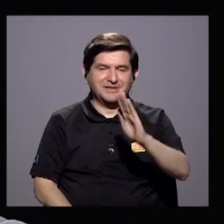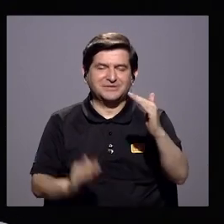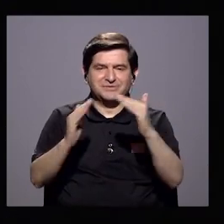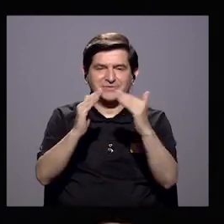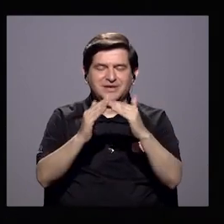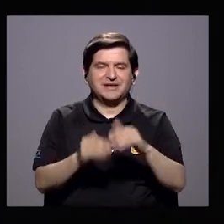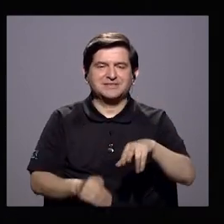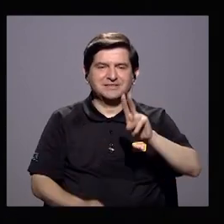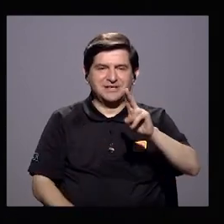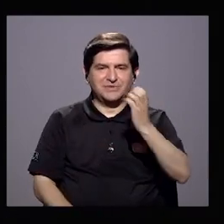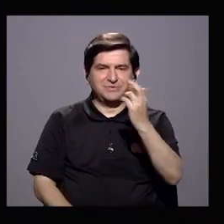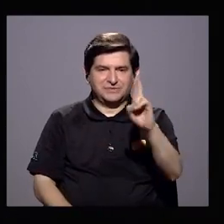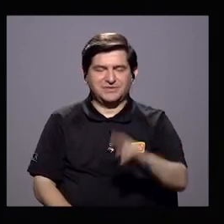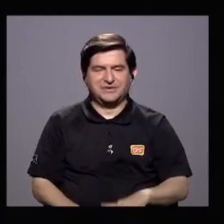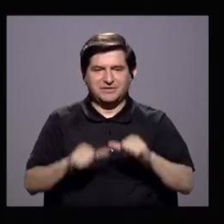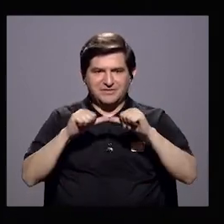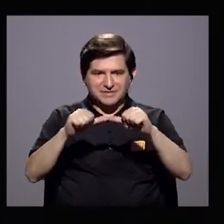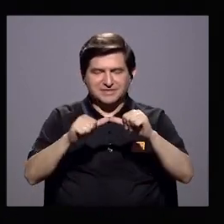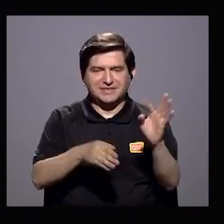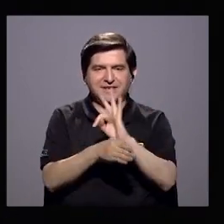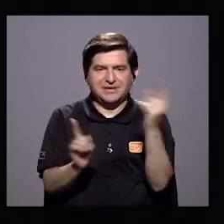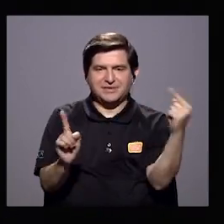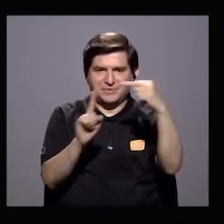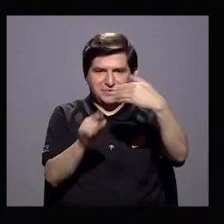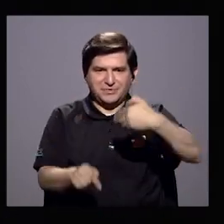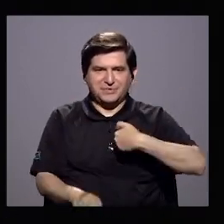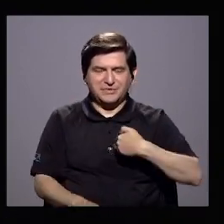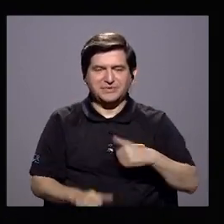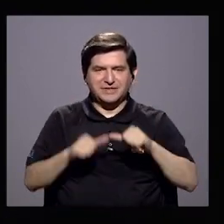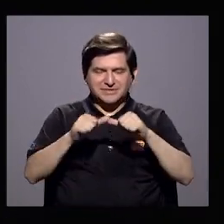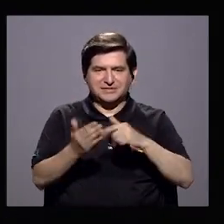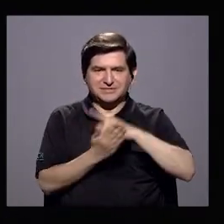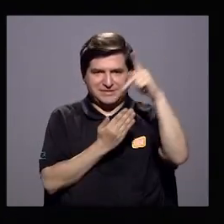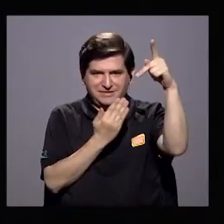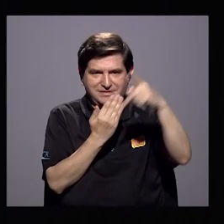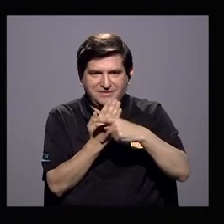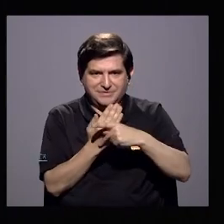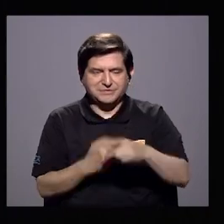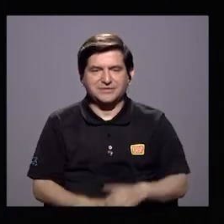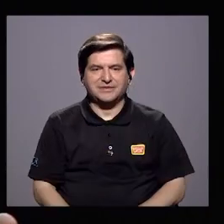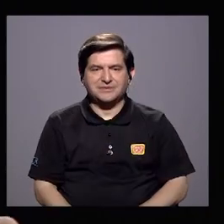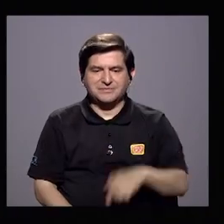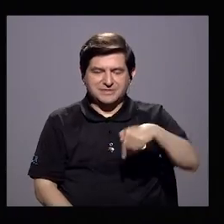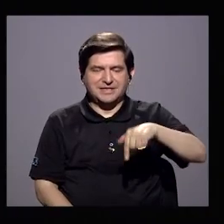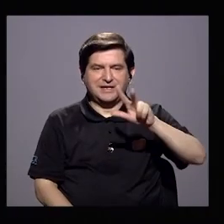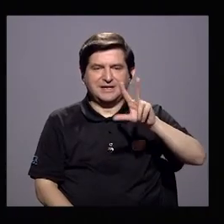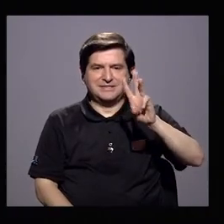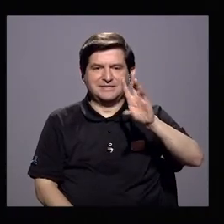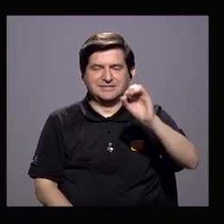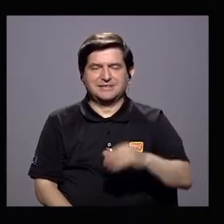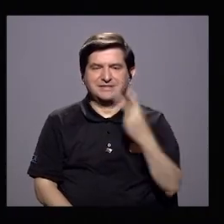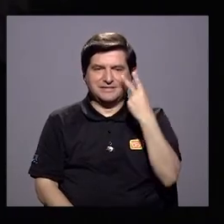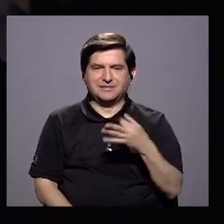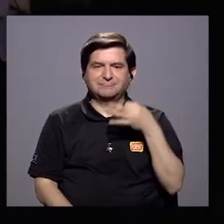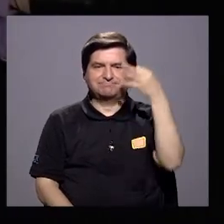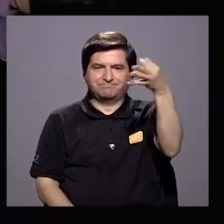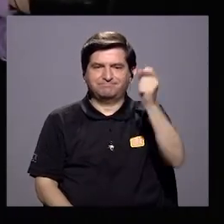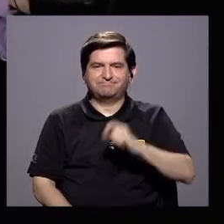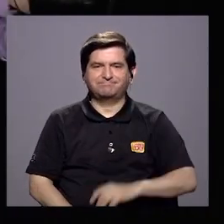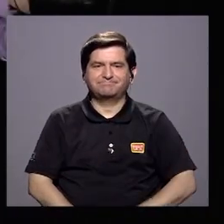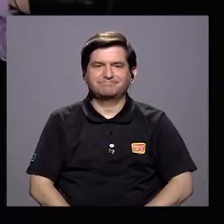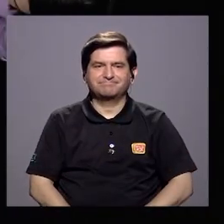Universidad de Costa Rica, entonces acá seguimos haciendo siempre Televisión con Sentido, siga nuestra programación, por favor, estuvimos en 360, hasta luego.